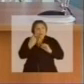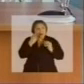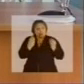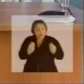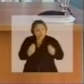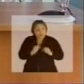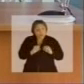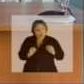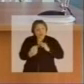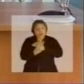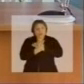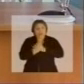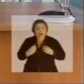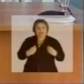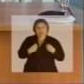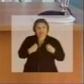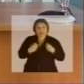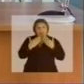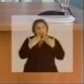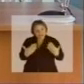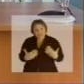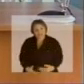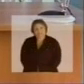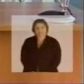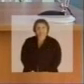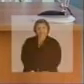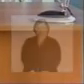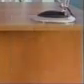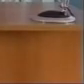Cuidar La Vida Gracias